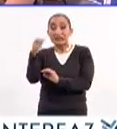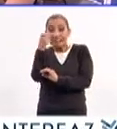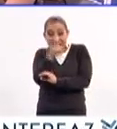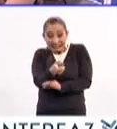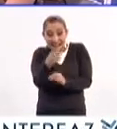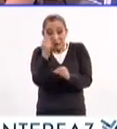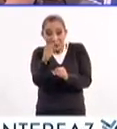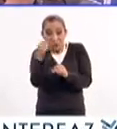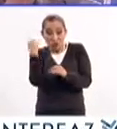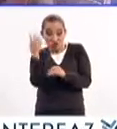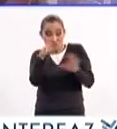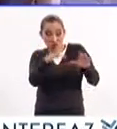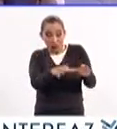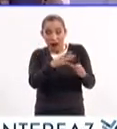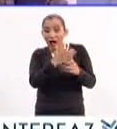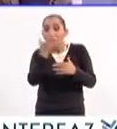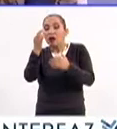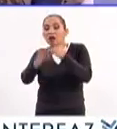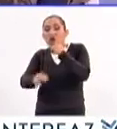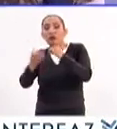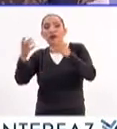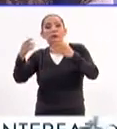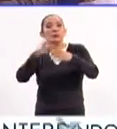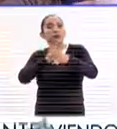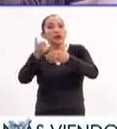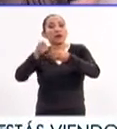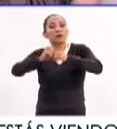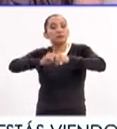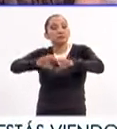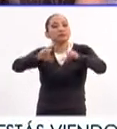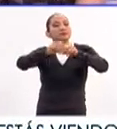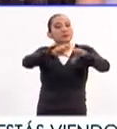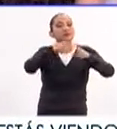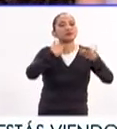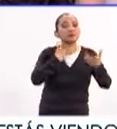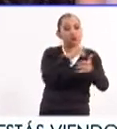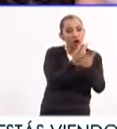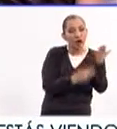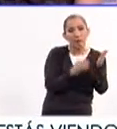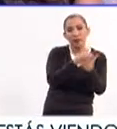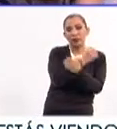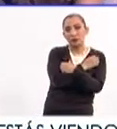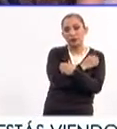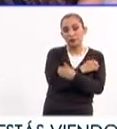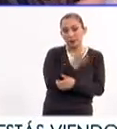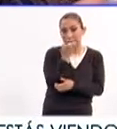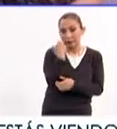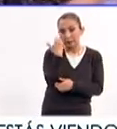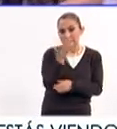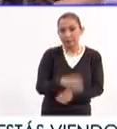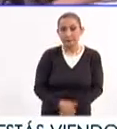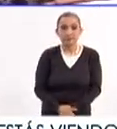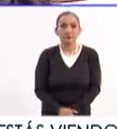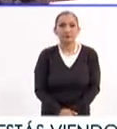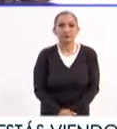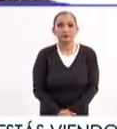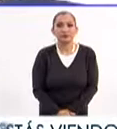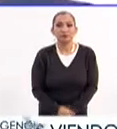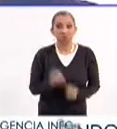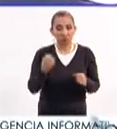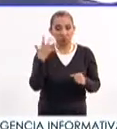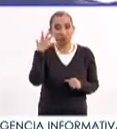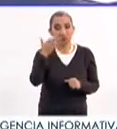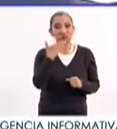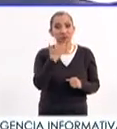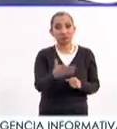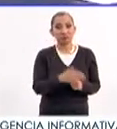de estos foros se lleguen a conclusiones que puedan informar política educativa. Claro. Eso es lo que buscamos. Seguramente que lo